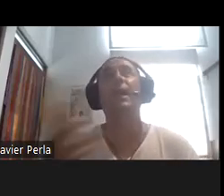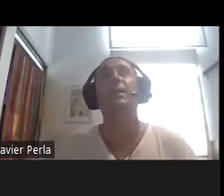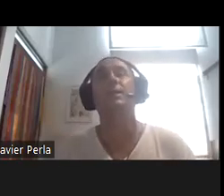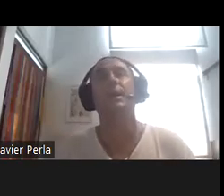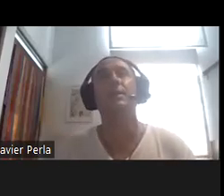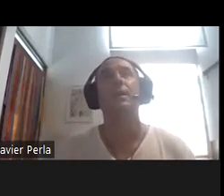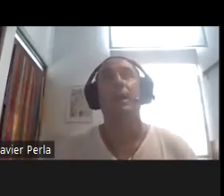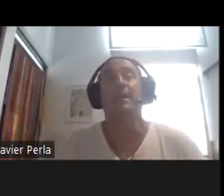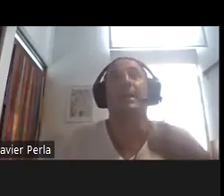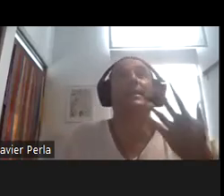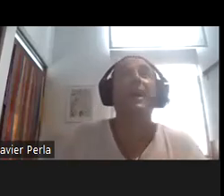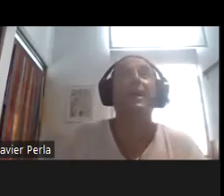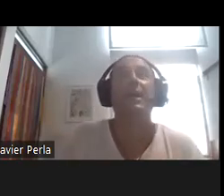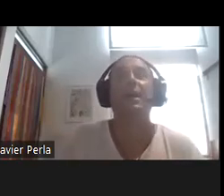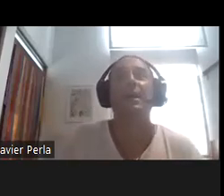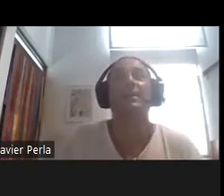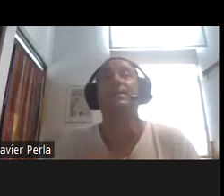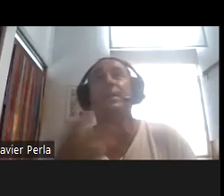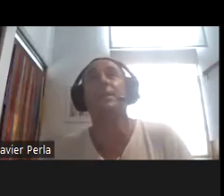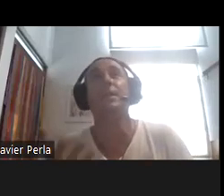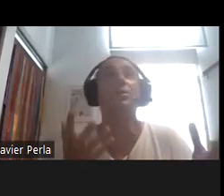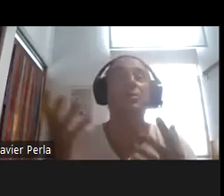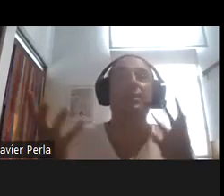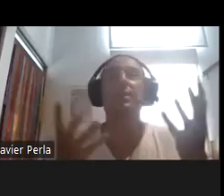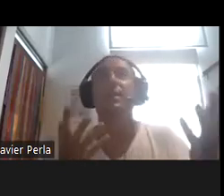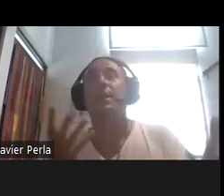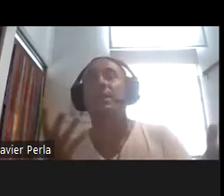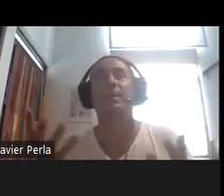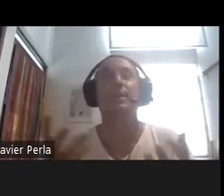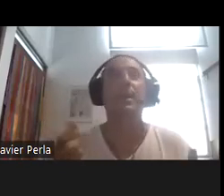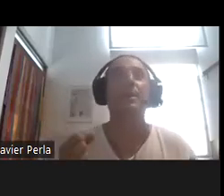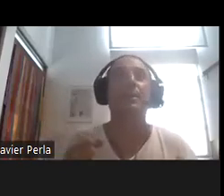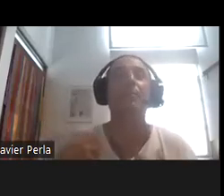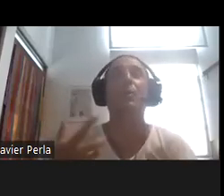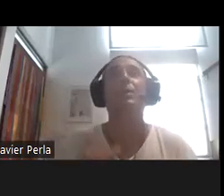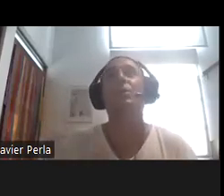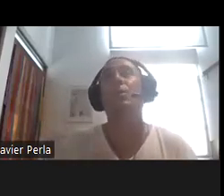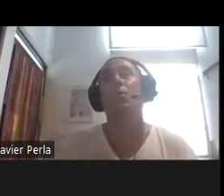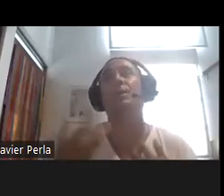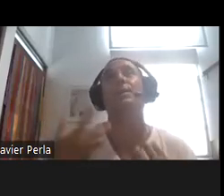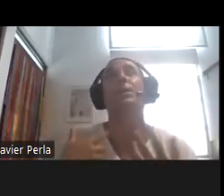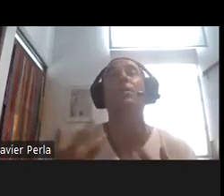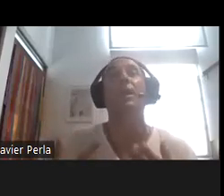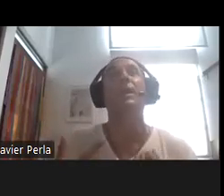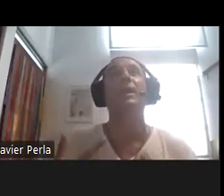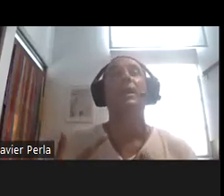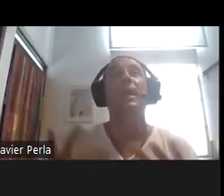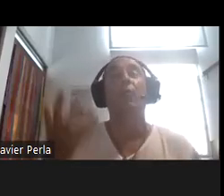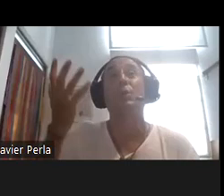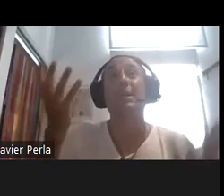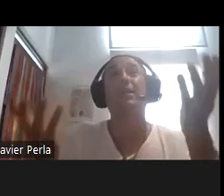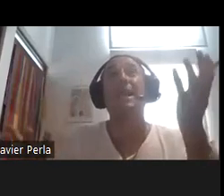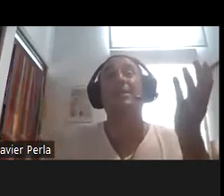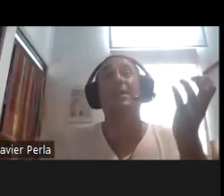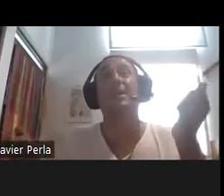gerente de finanzas, la secretaria, el asistente, ¿no? Entonces, se van moviendo con incentivos que